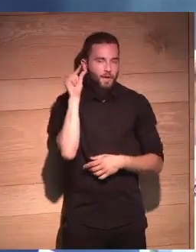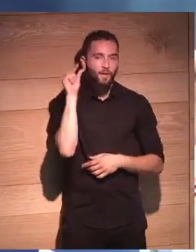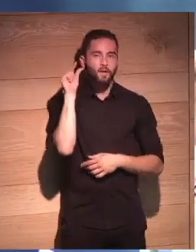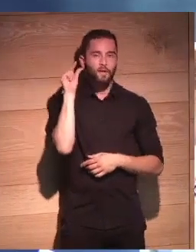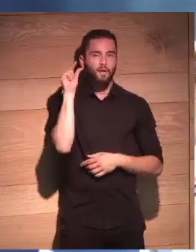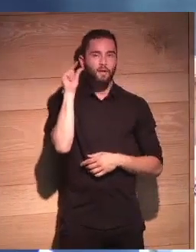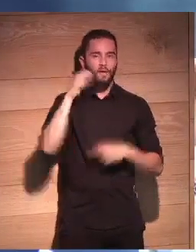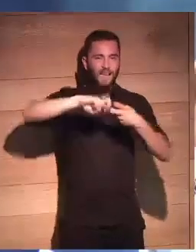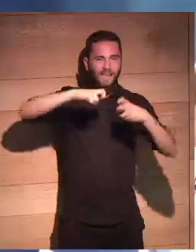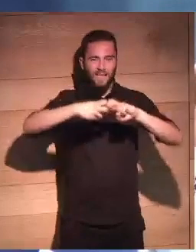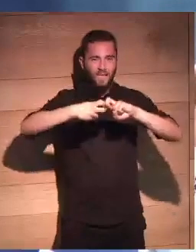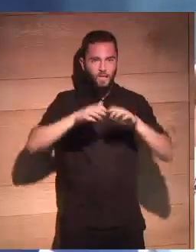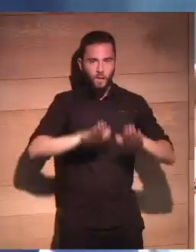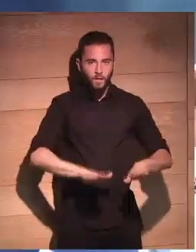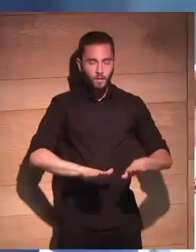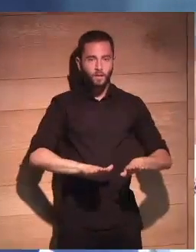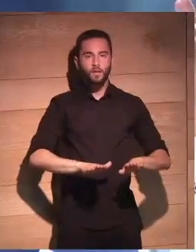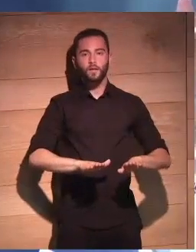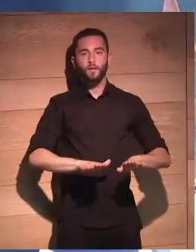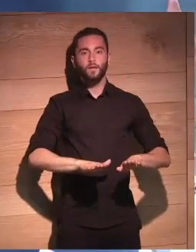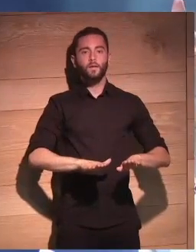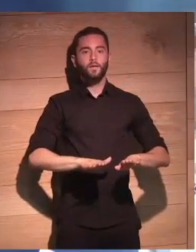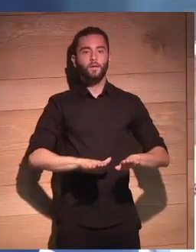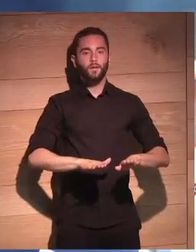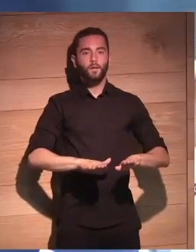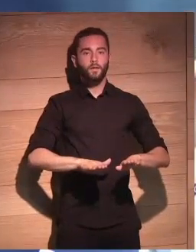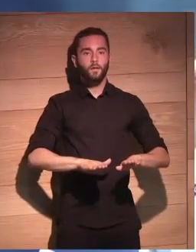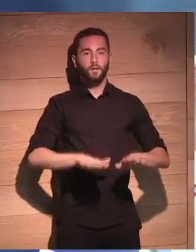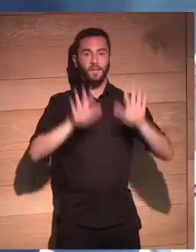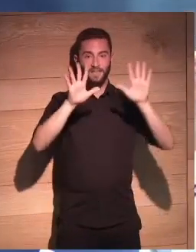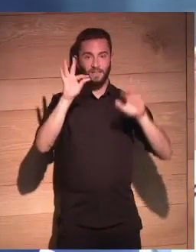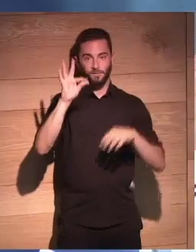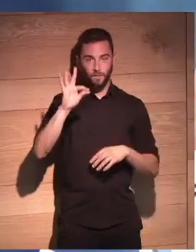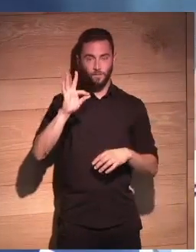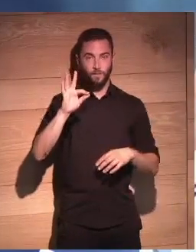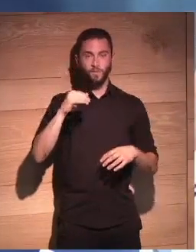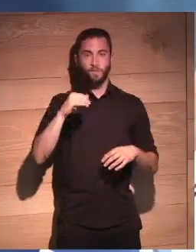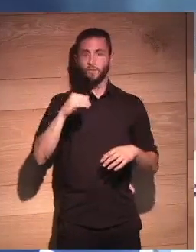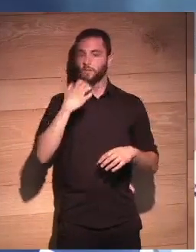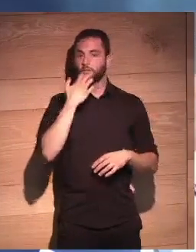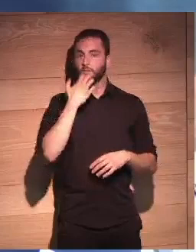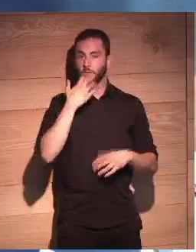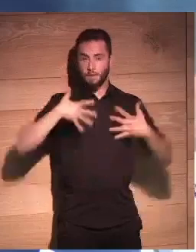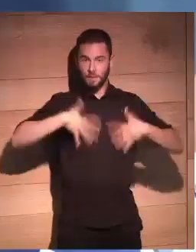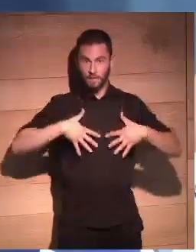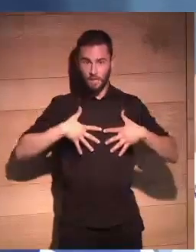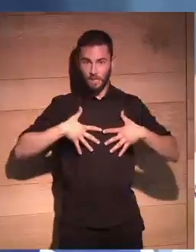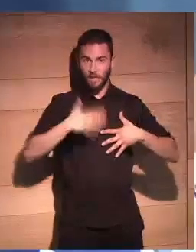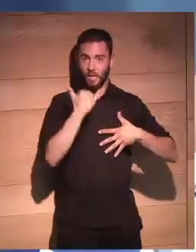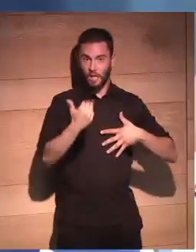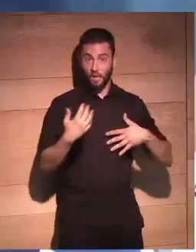paraliza las articulaciones. Entonces, en 10 minutos, al ponerte el